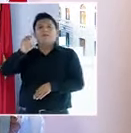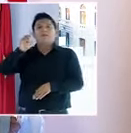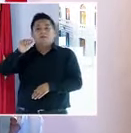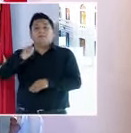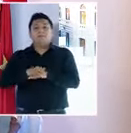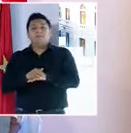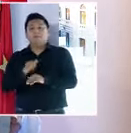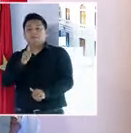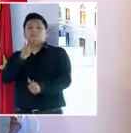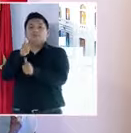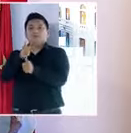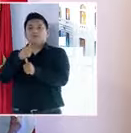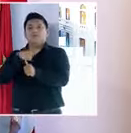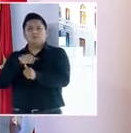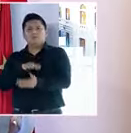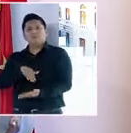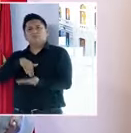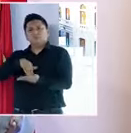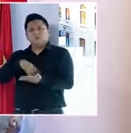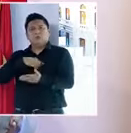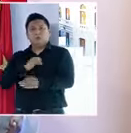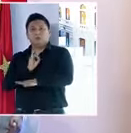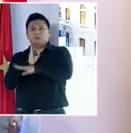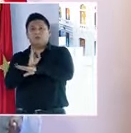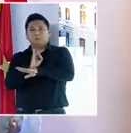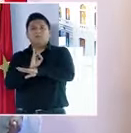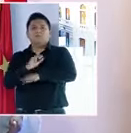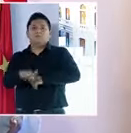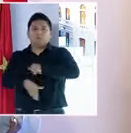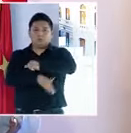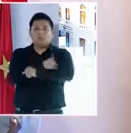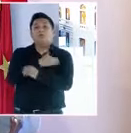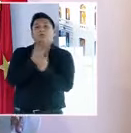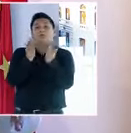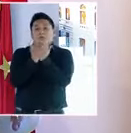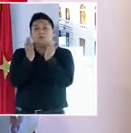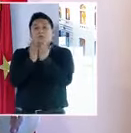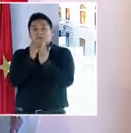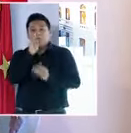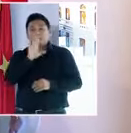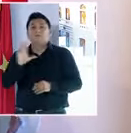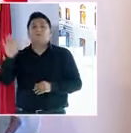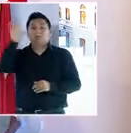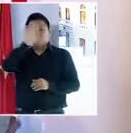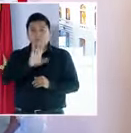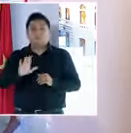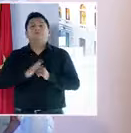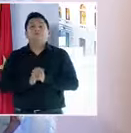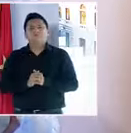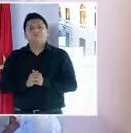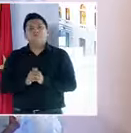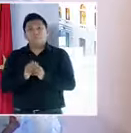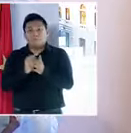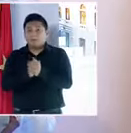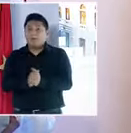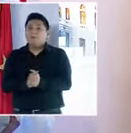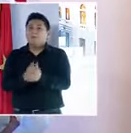subdirectora de Fortalecimiento Institucional del Ministerio de Educación Nacional. Un